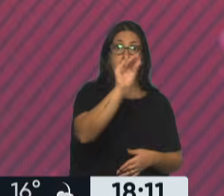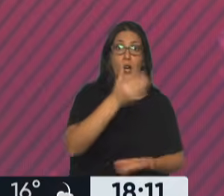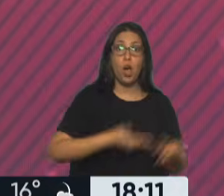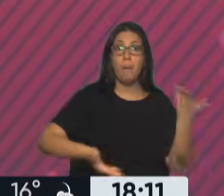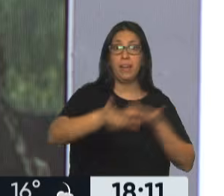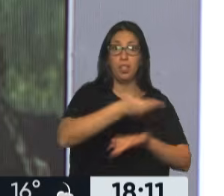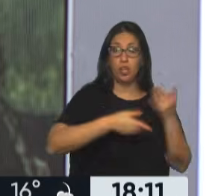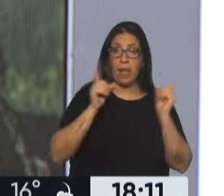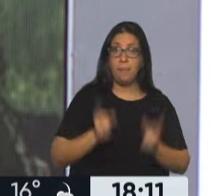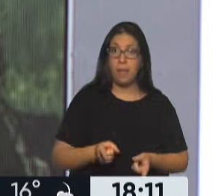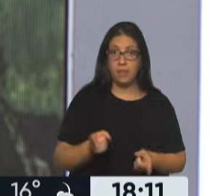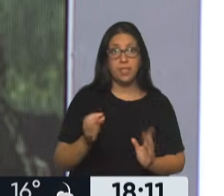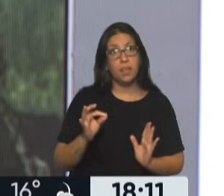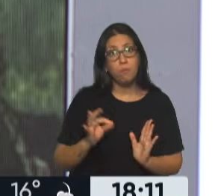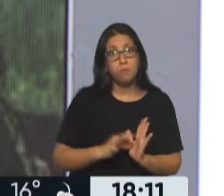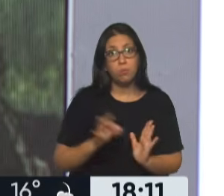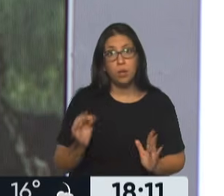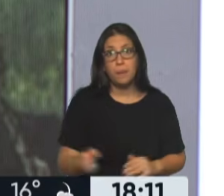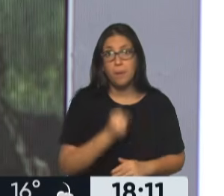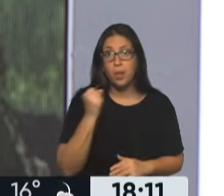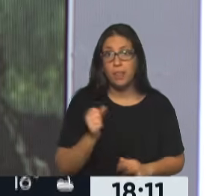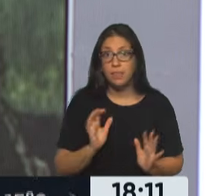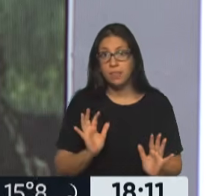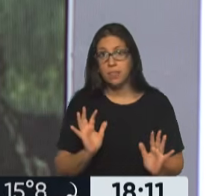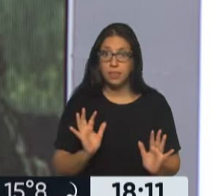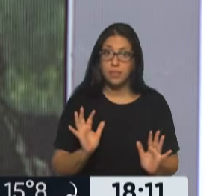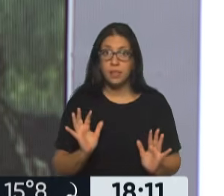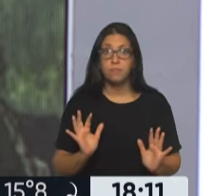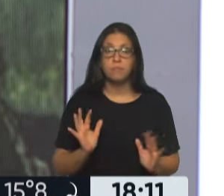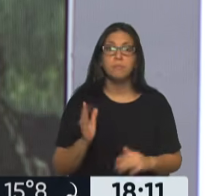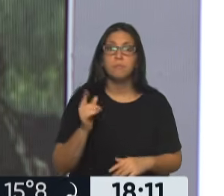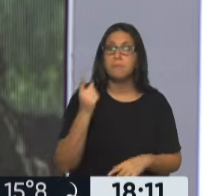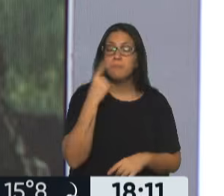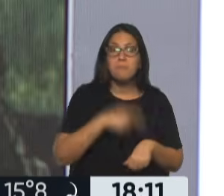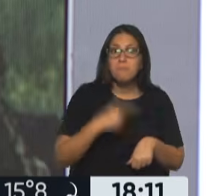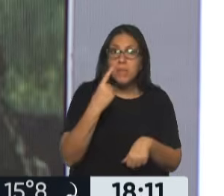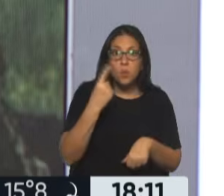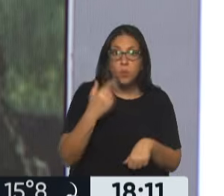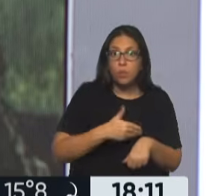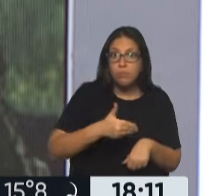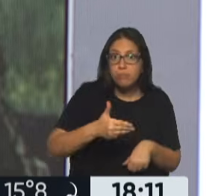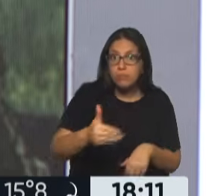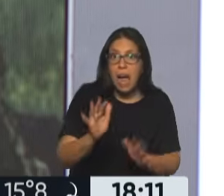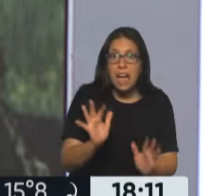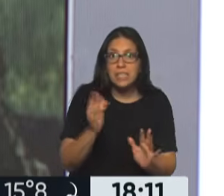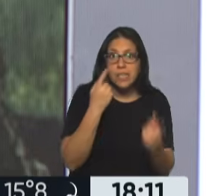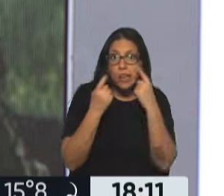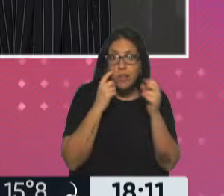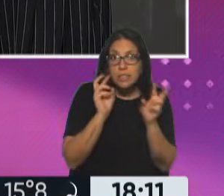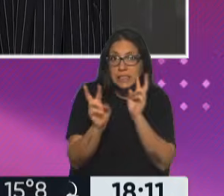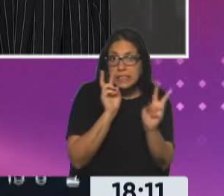dato menor para nada. En este contexto, sobre todo. Claro, en este contexto que hay que seguirlo minuto a minuto, esto es como el rating. Pero lo cierto